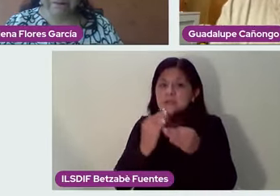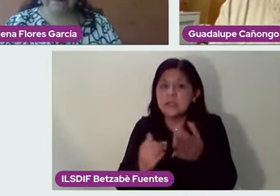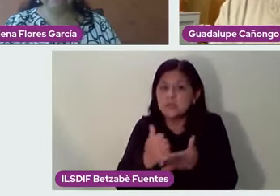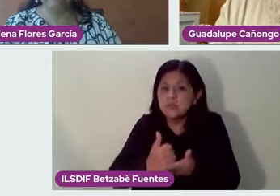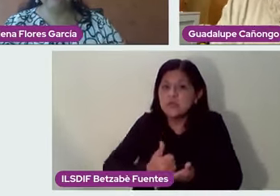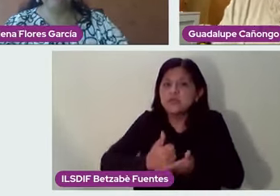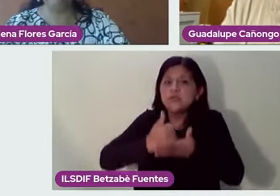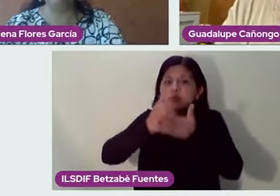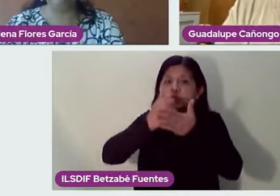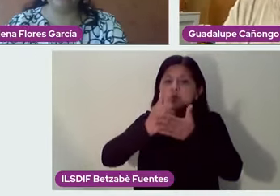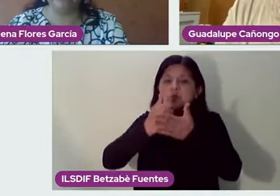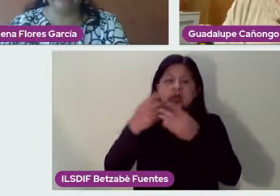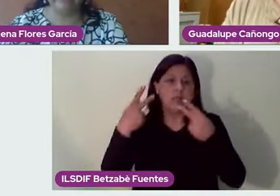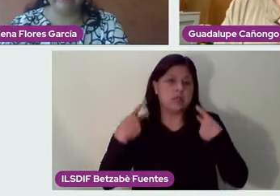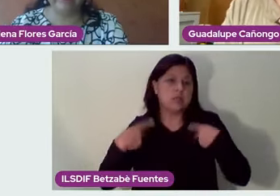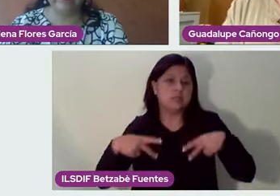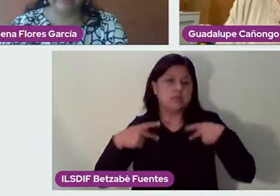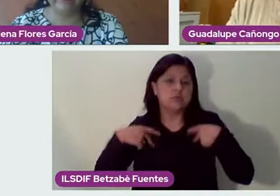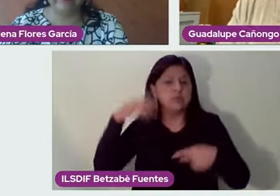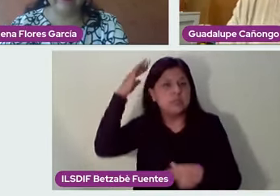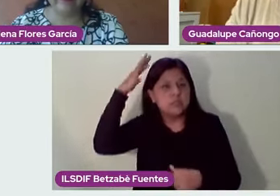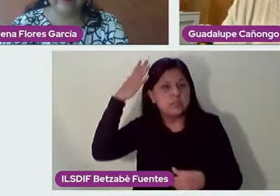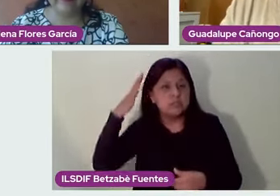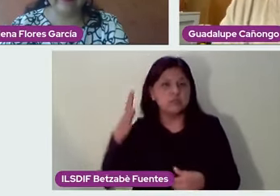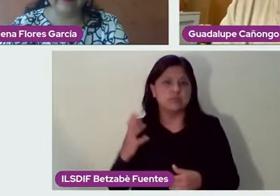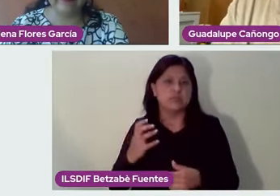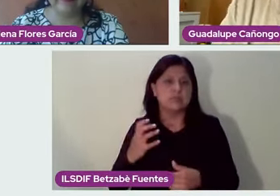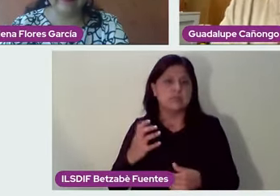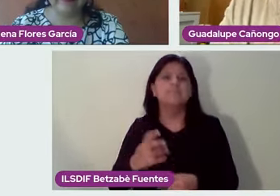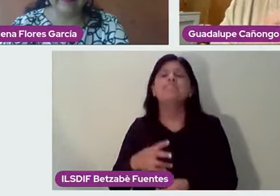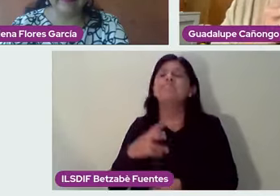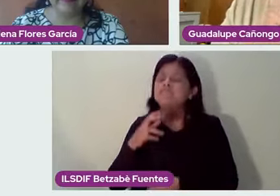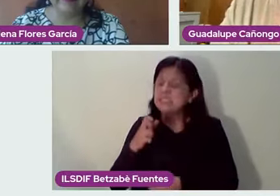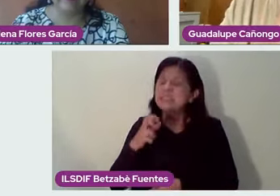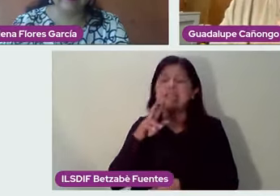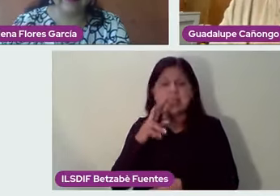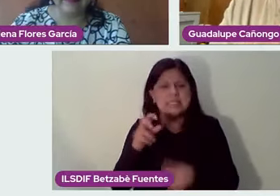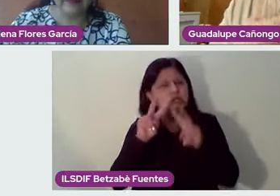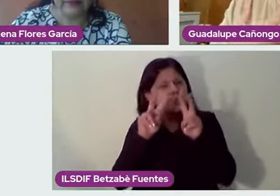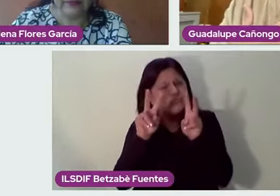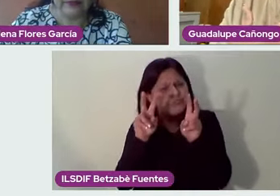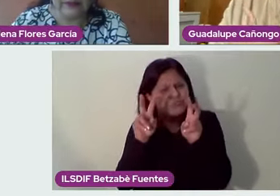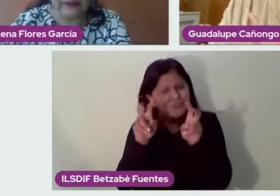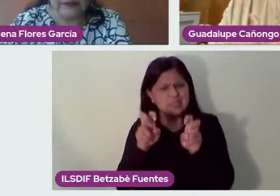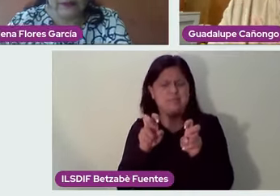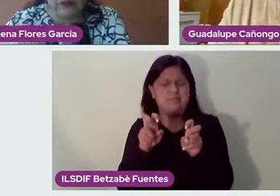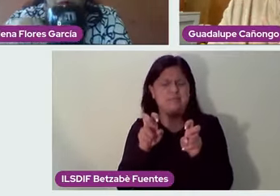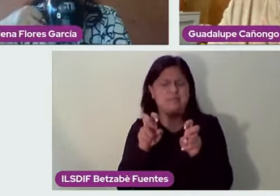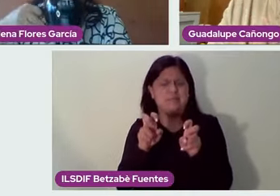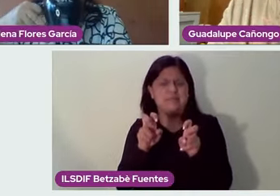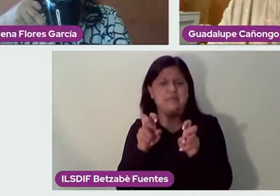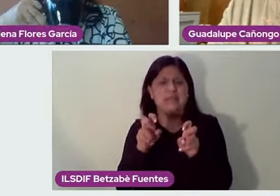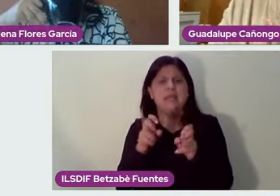Totalmente de acuerdo. Es que sí es un tema bien delicado porque hablamos de la